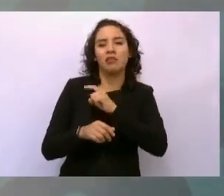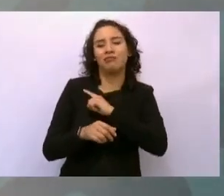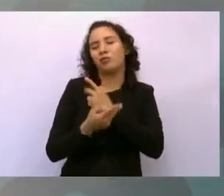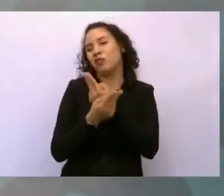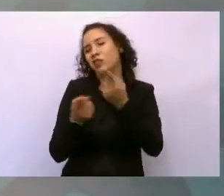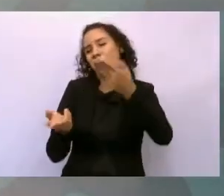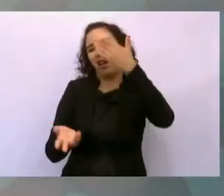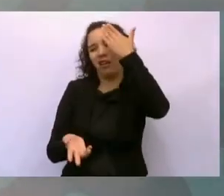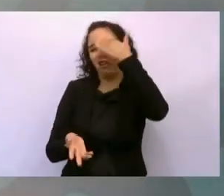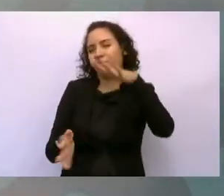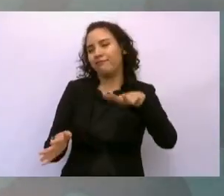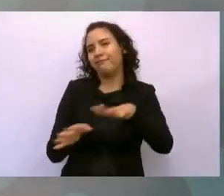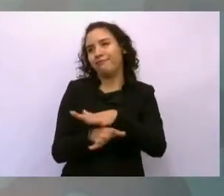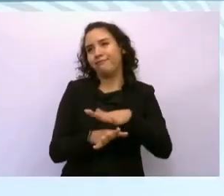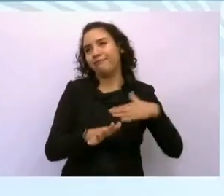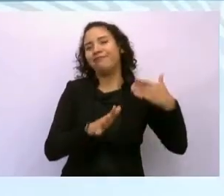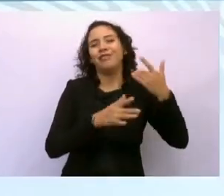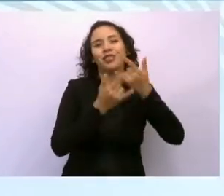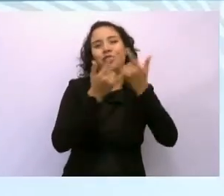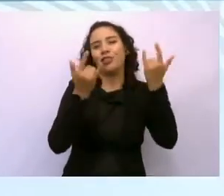ustedes la historia.